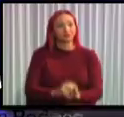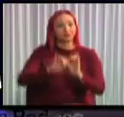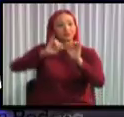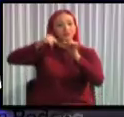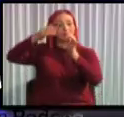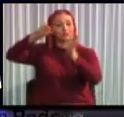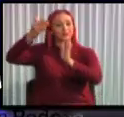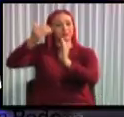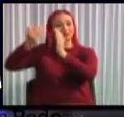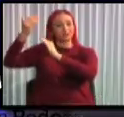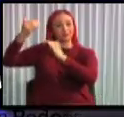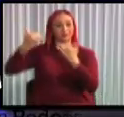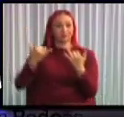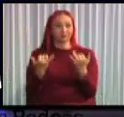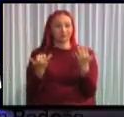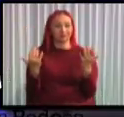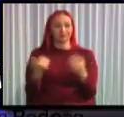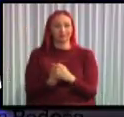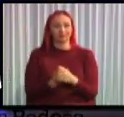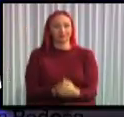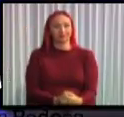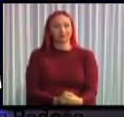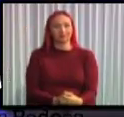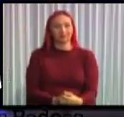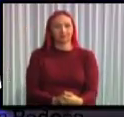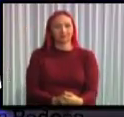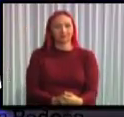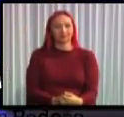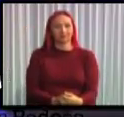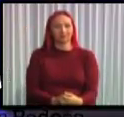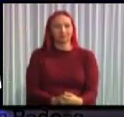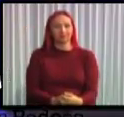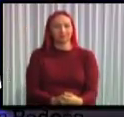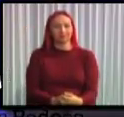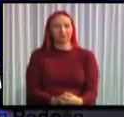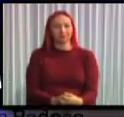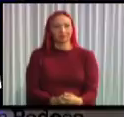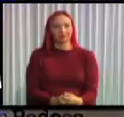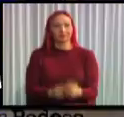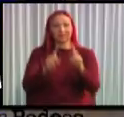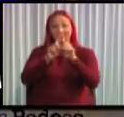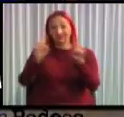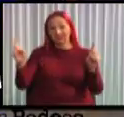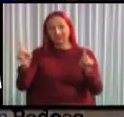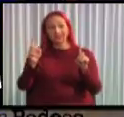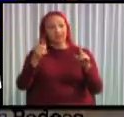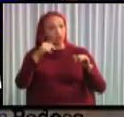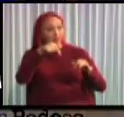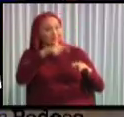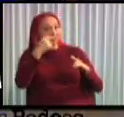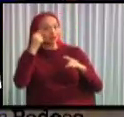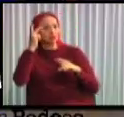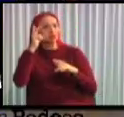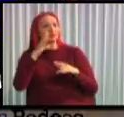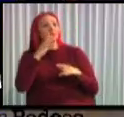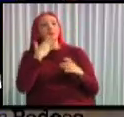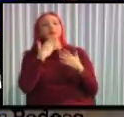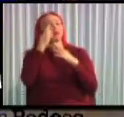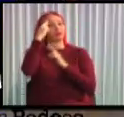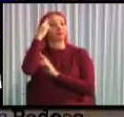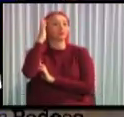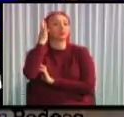antes al de ahora. Era más técnico. ¿Verdad? Es diferente. Y hoy por hoy yo lo escucho hablar y digo, con